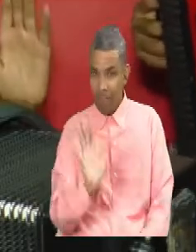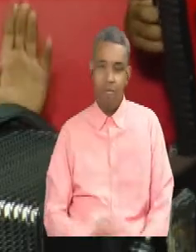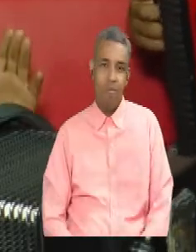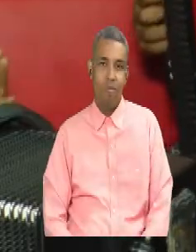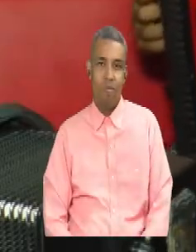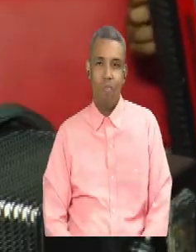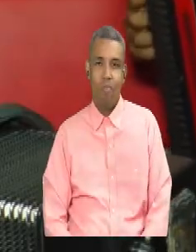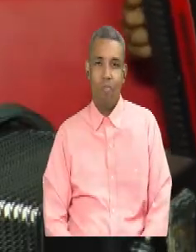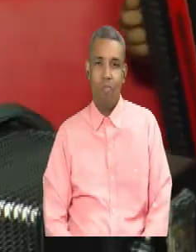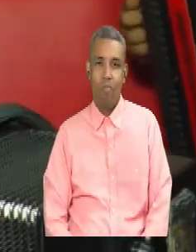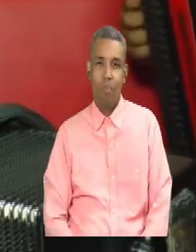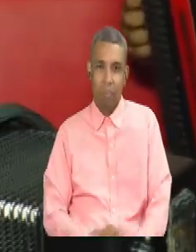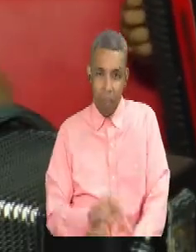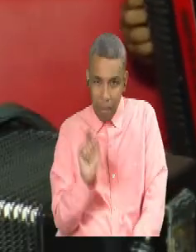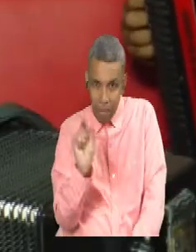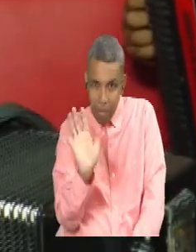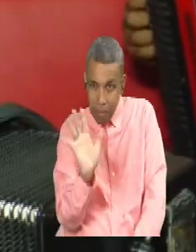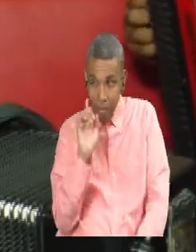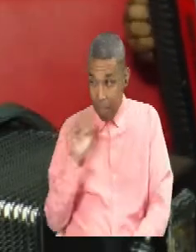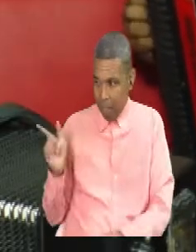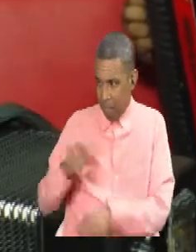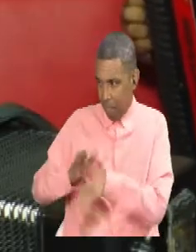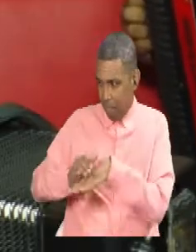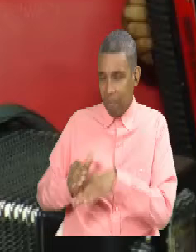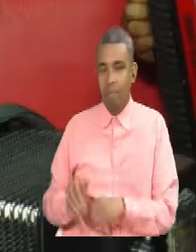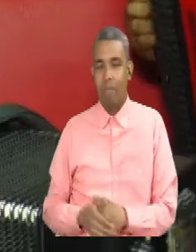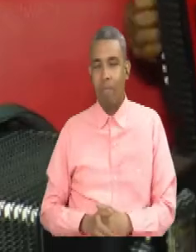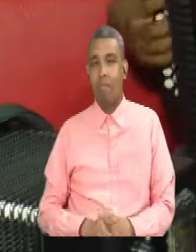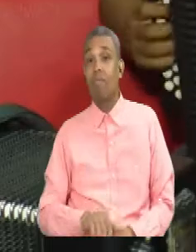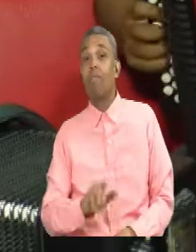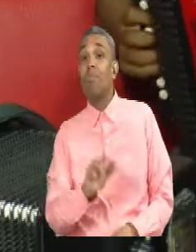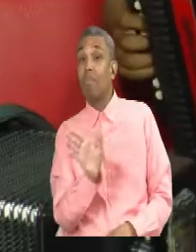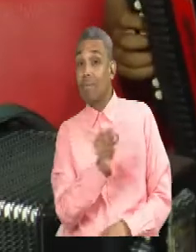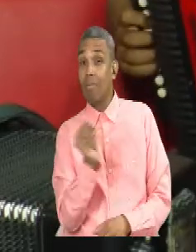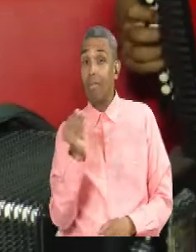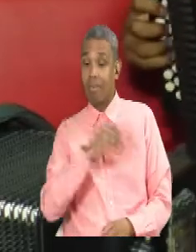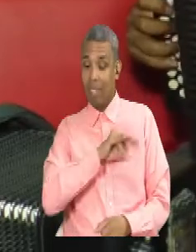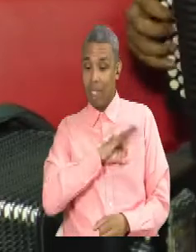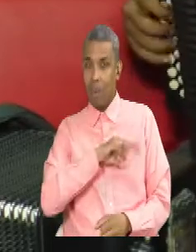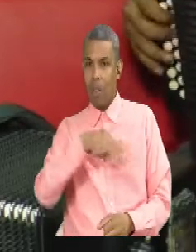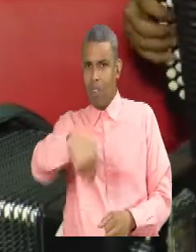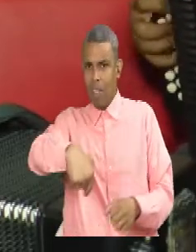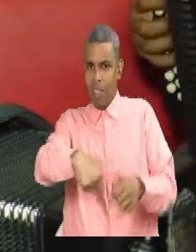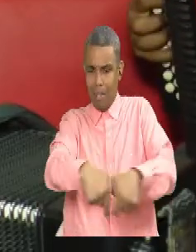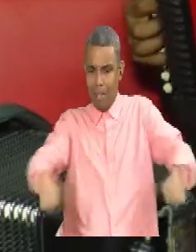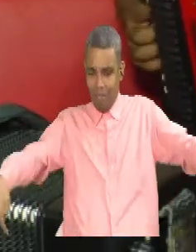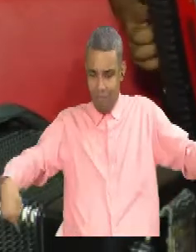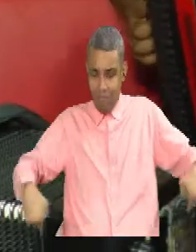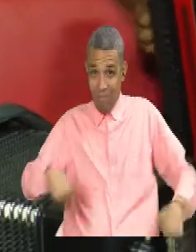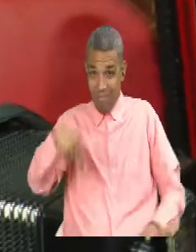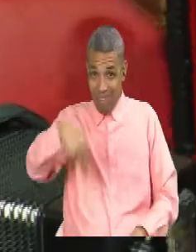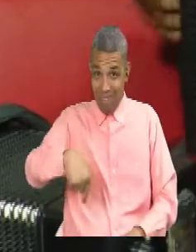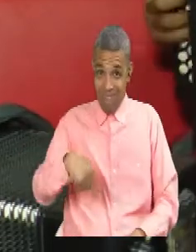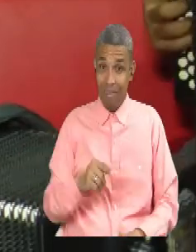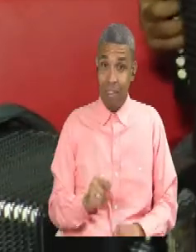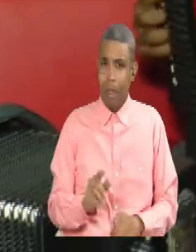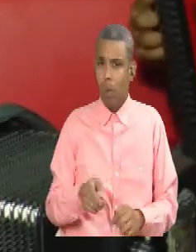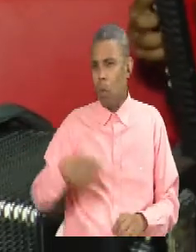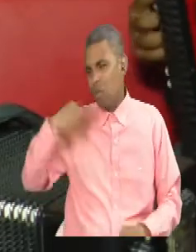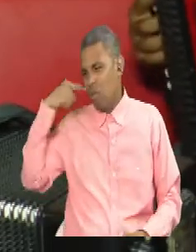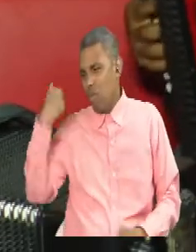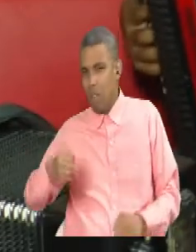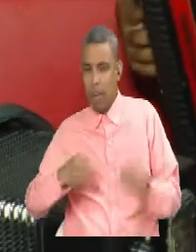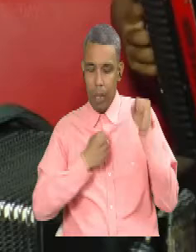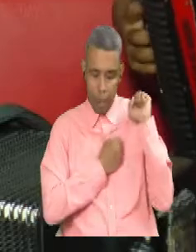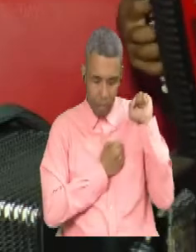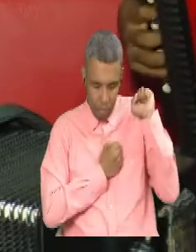un momentico. Y bueno, hazle la invitación para que vengan a verte. Bueno, todos invitados este sábado acá en la cervecería. Full rumba, full